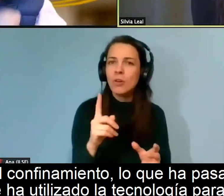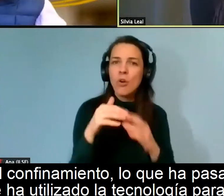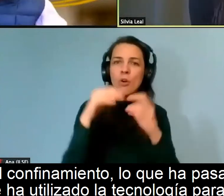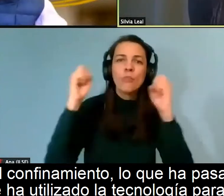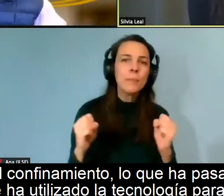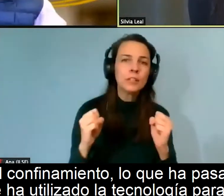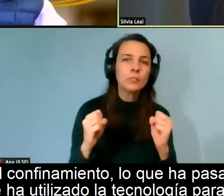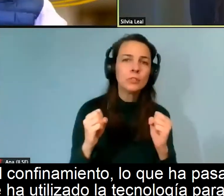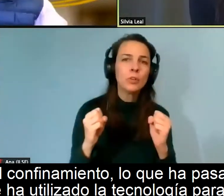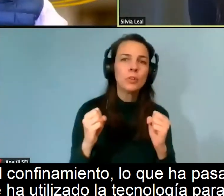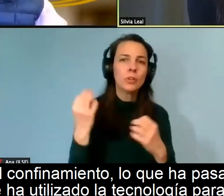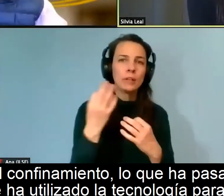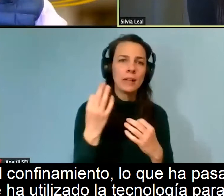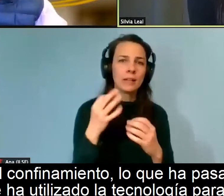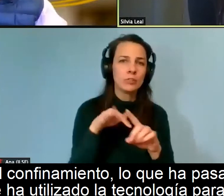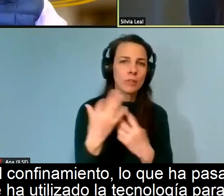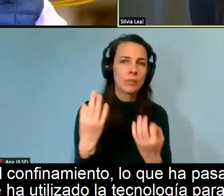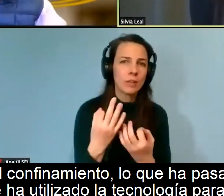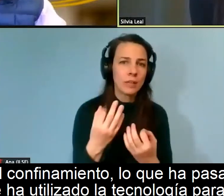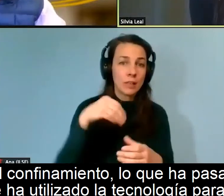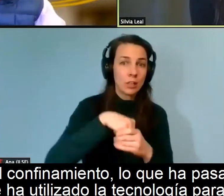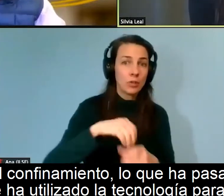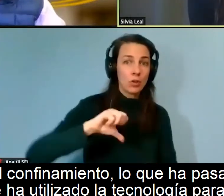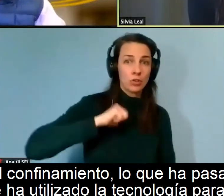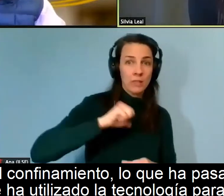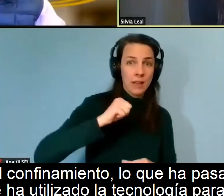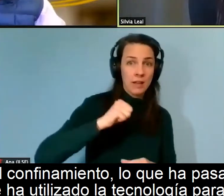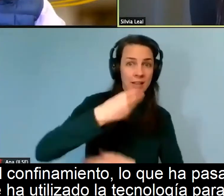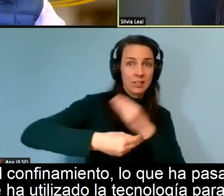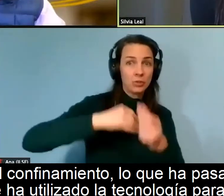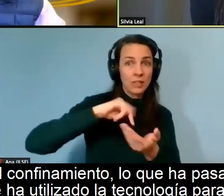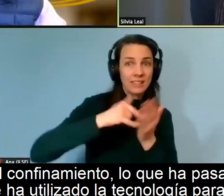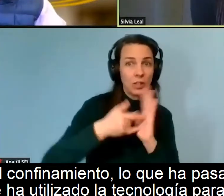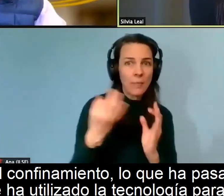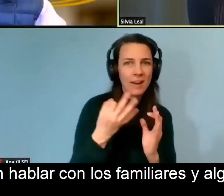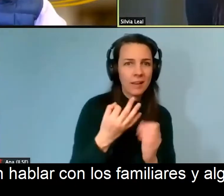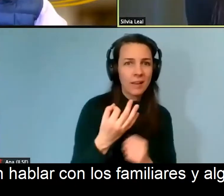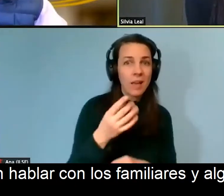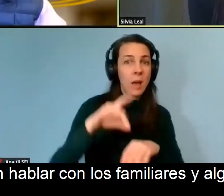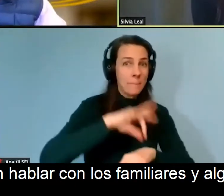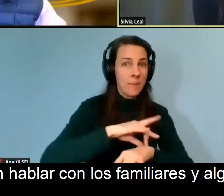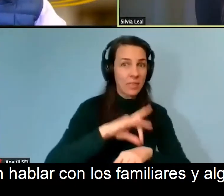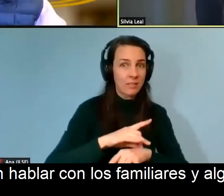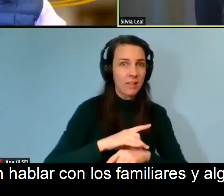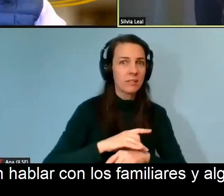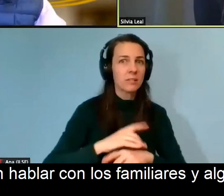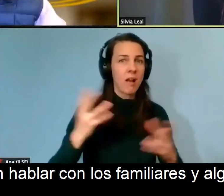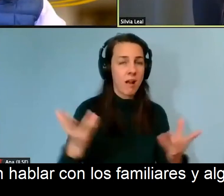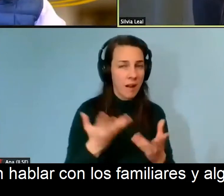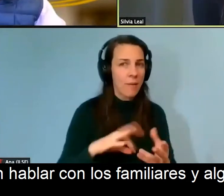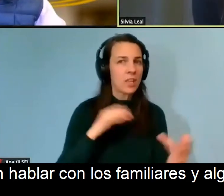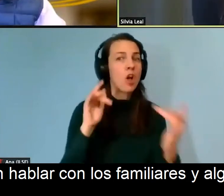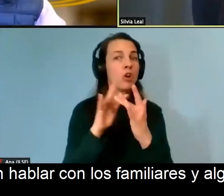el confinamiento lo que ha pasado ha sido que en los hospitales se ha utilizado la tecnología para que pacientes críticos pudieran hablar con los familiares y